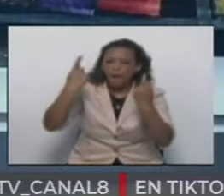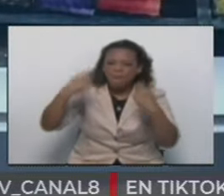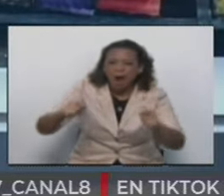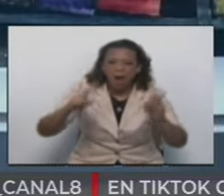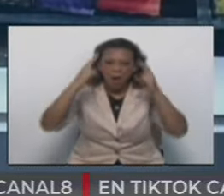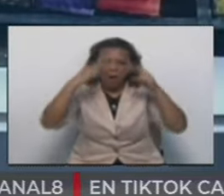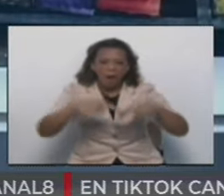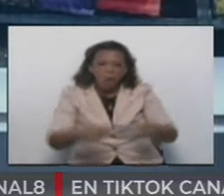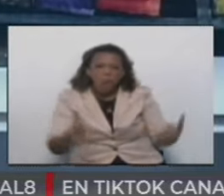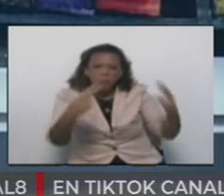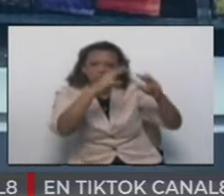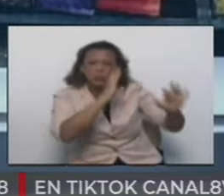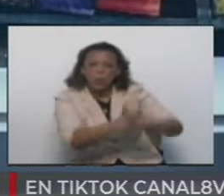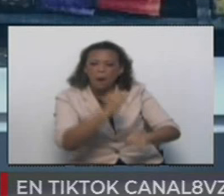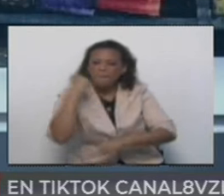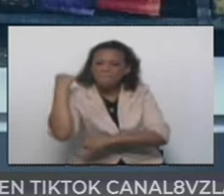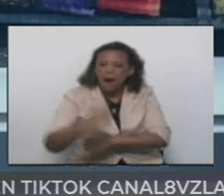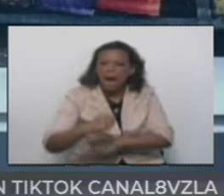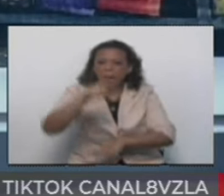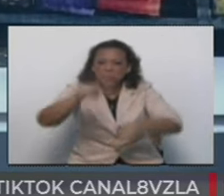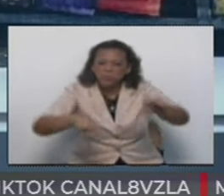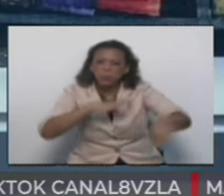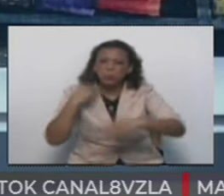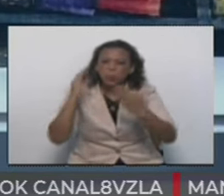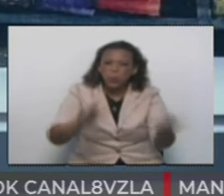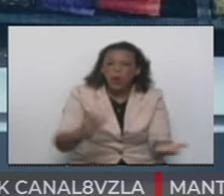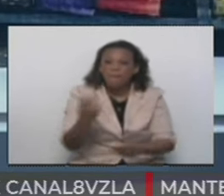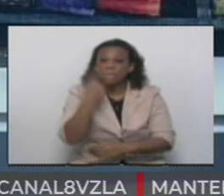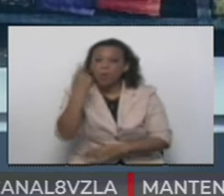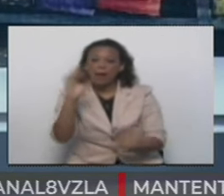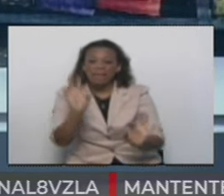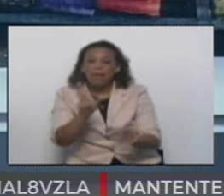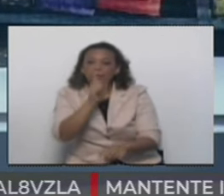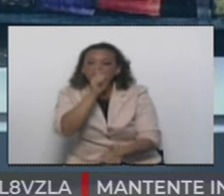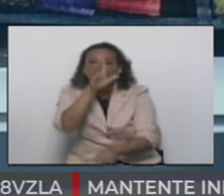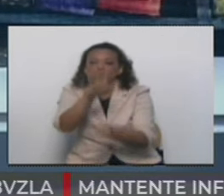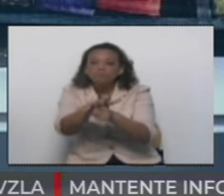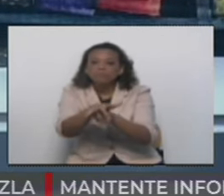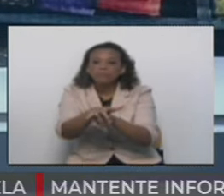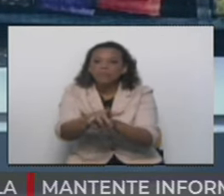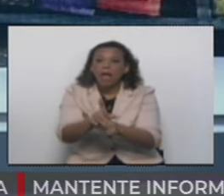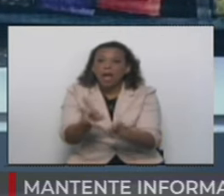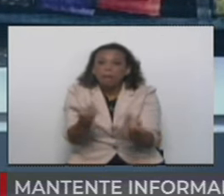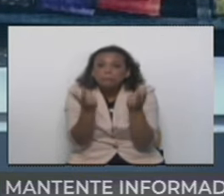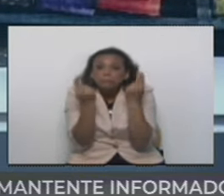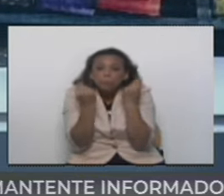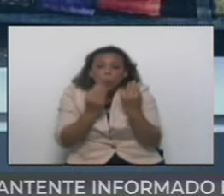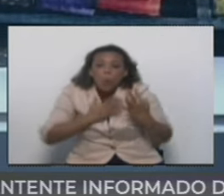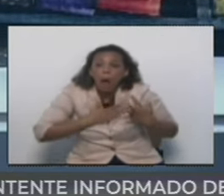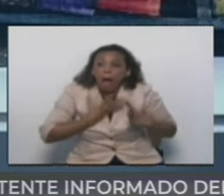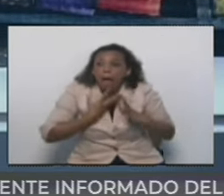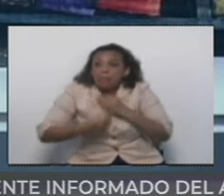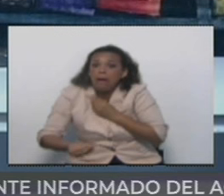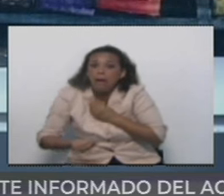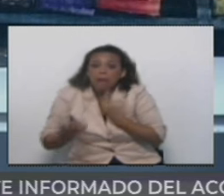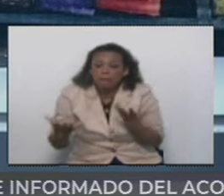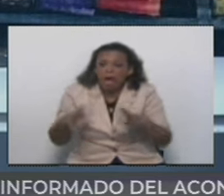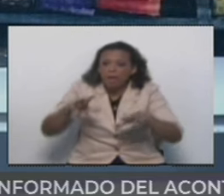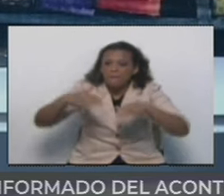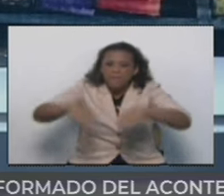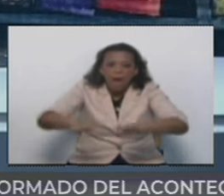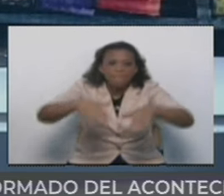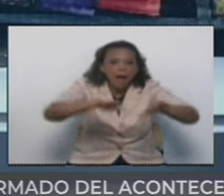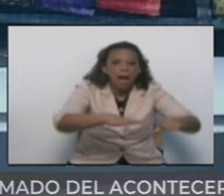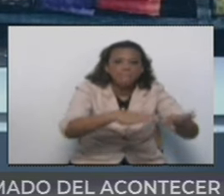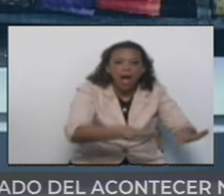Unidas, cuando asesina, cuando mata. Busca que nadie hable, que todos callen, neutralizar,